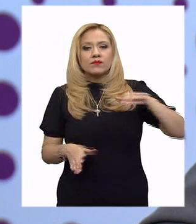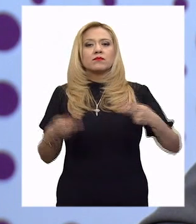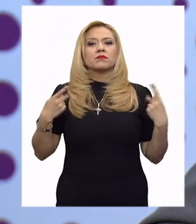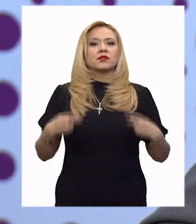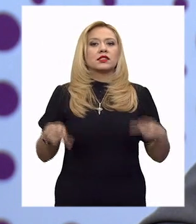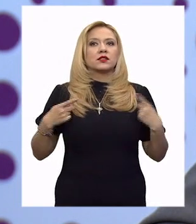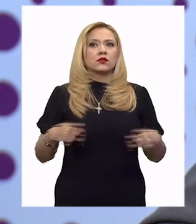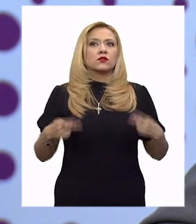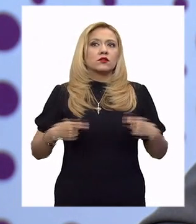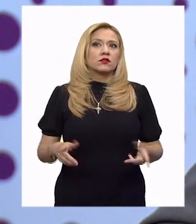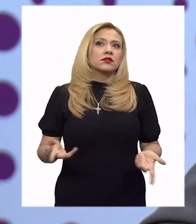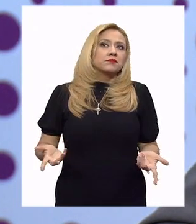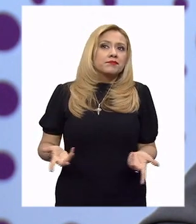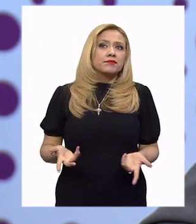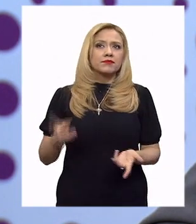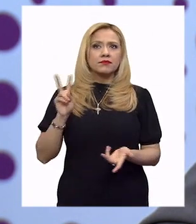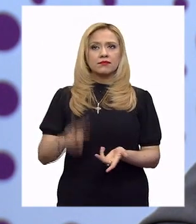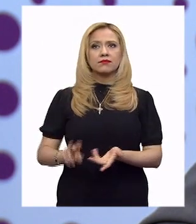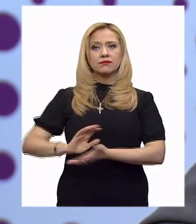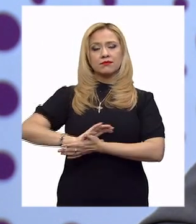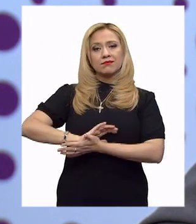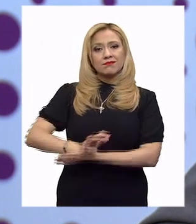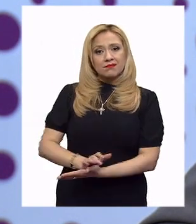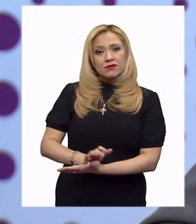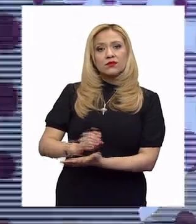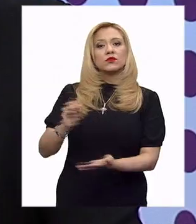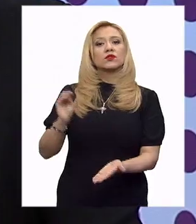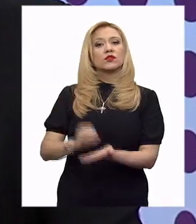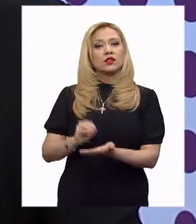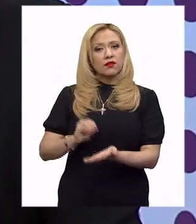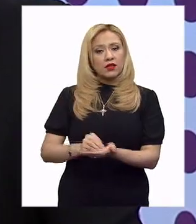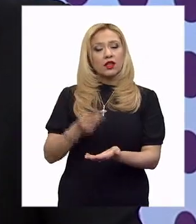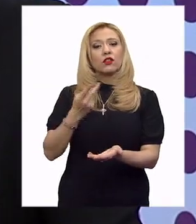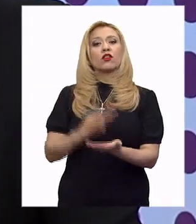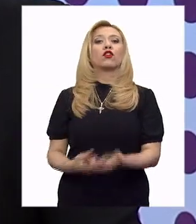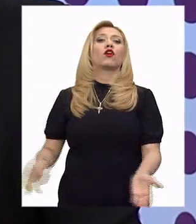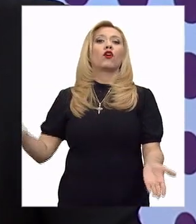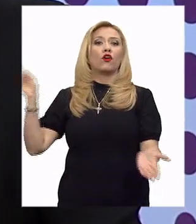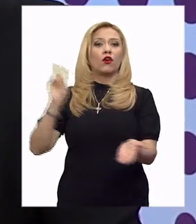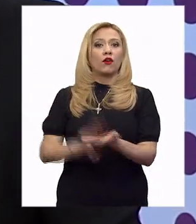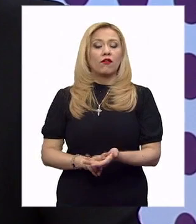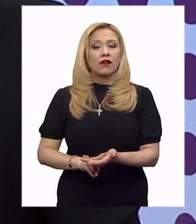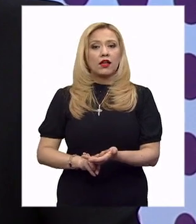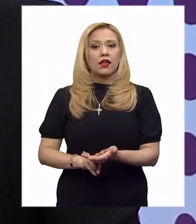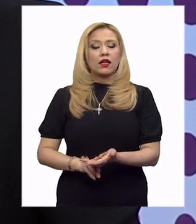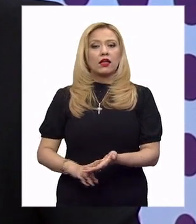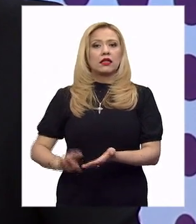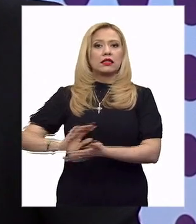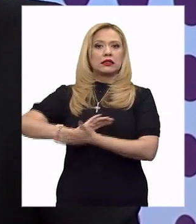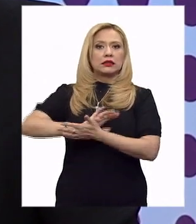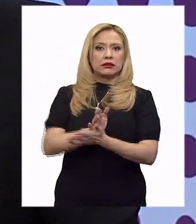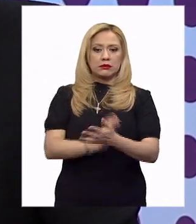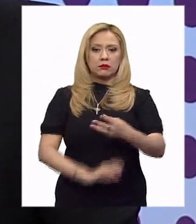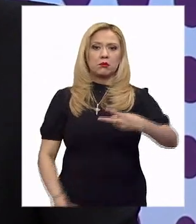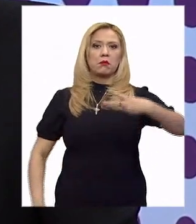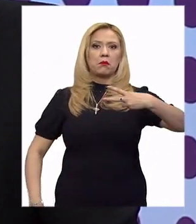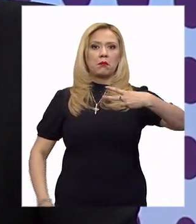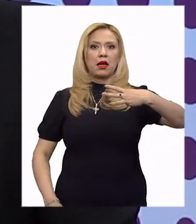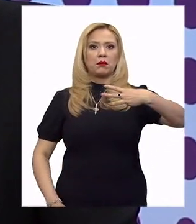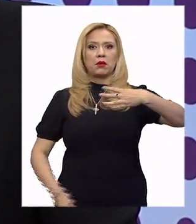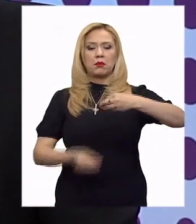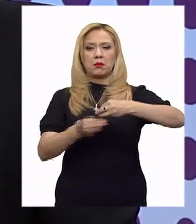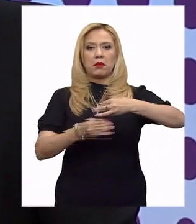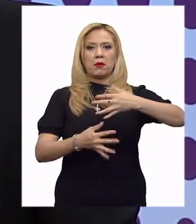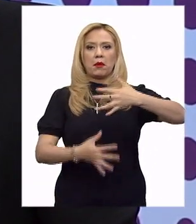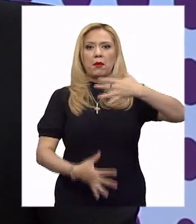que ya se encuentran en situación de discriminación todavía se les incrementa más esta situación de discriminación. Y efectivamente